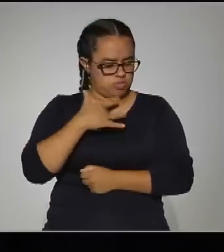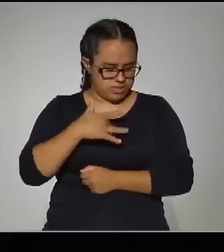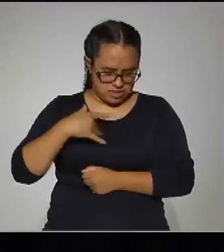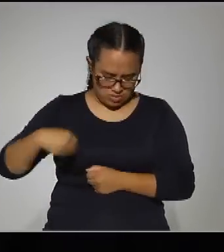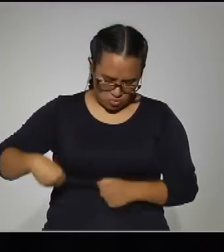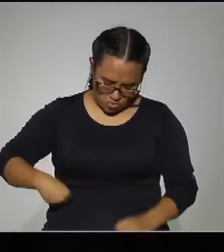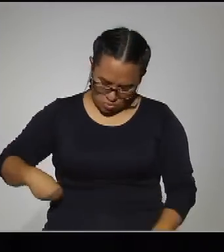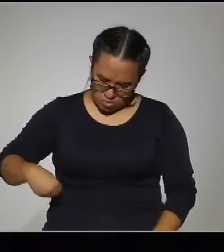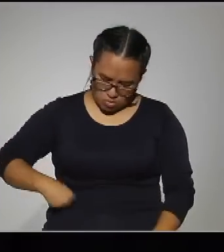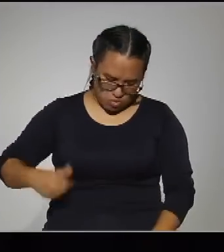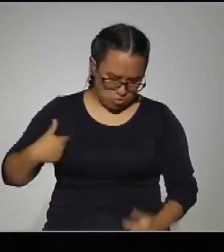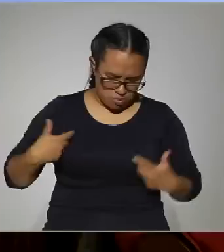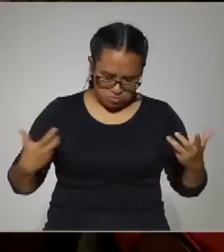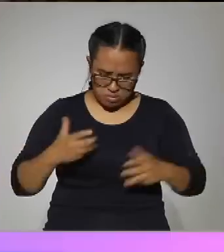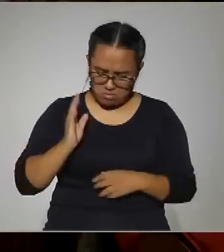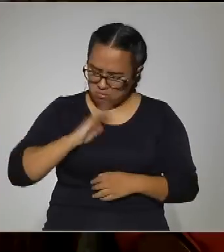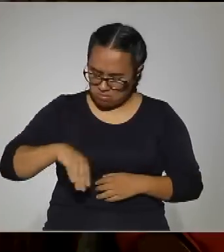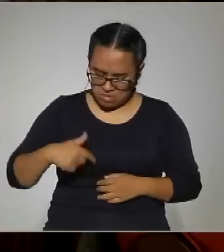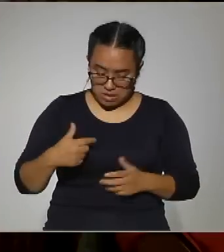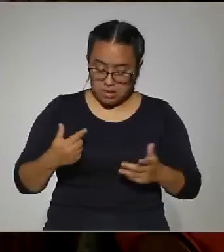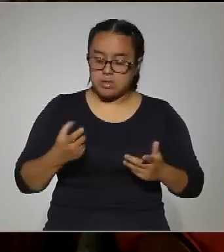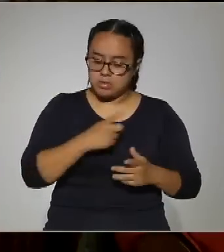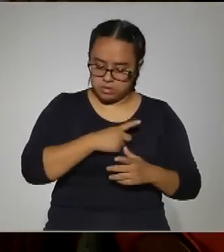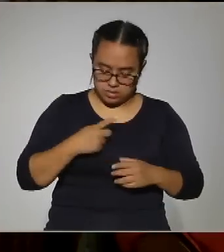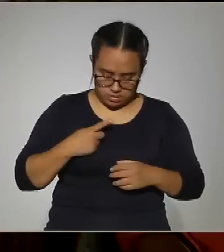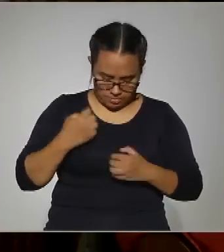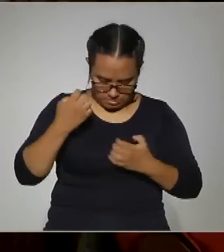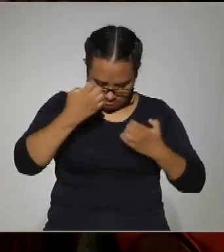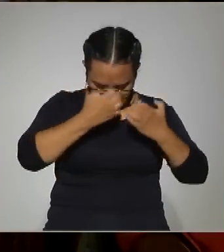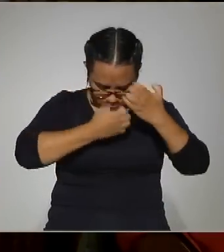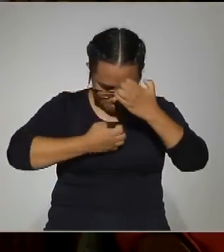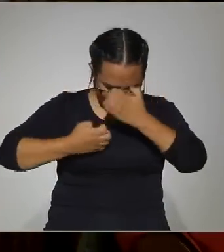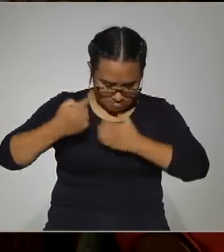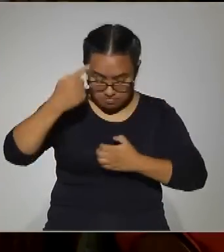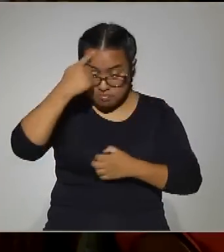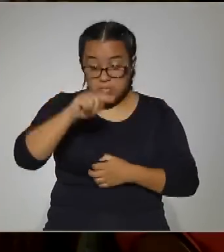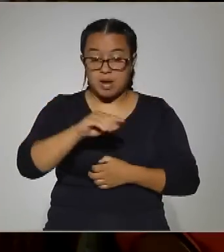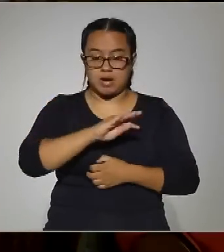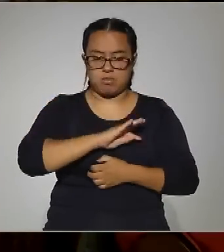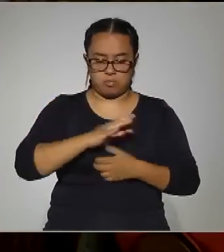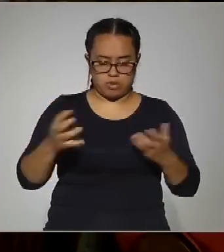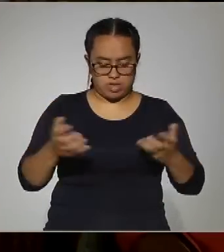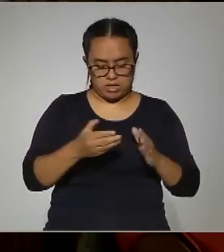cosa, después habría que hacer todo un trabajo, ¿no? Para poder elaborar ese